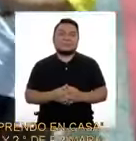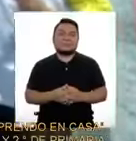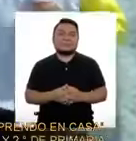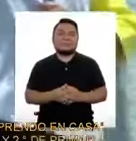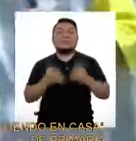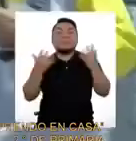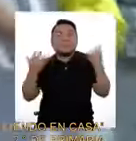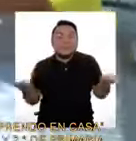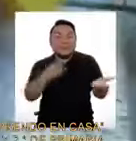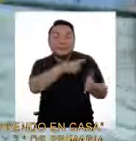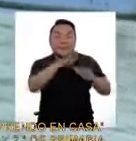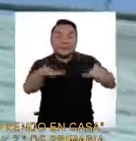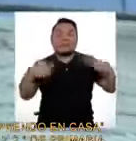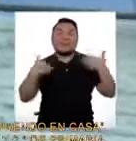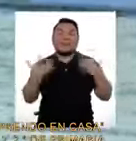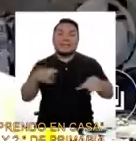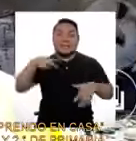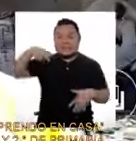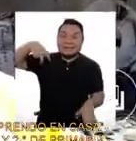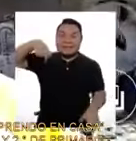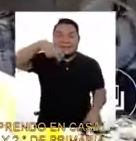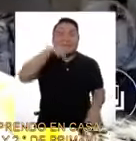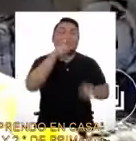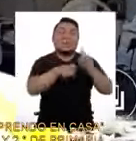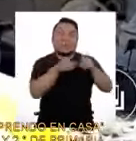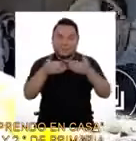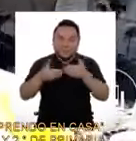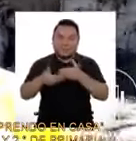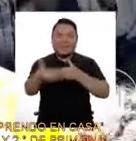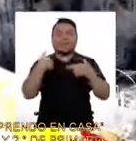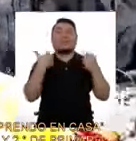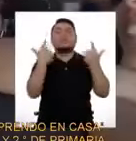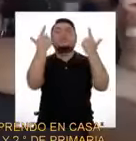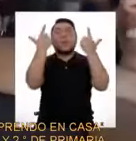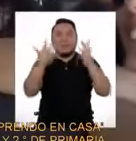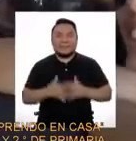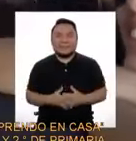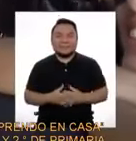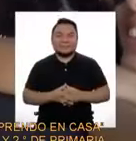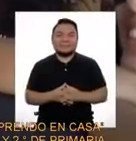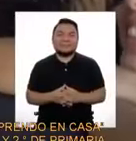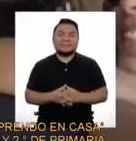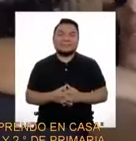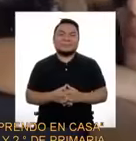Bueno, chicos, yo voy a empezar mi recorrido y adelante, deseenme suerte.